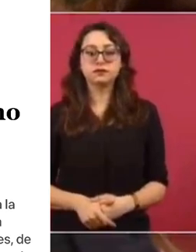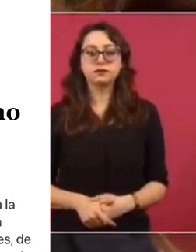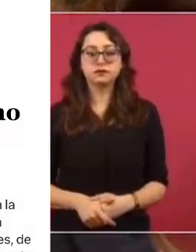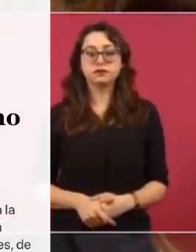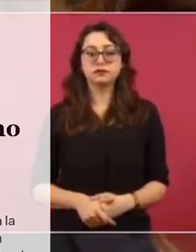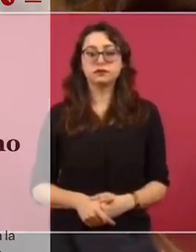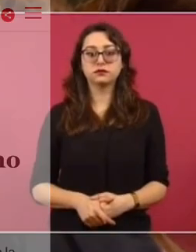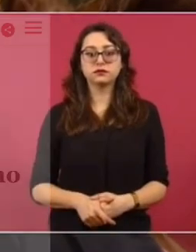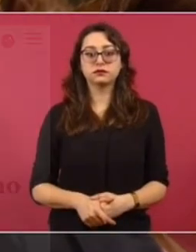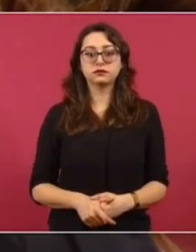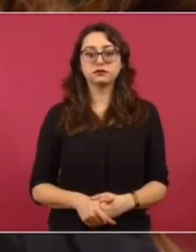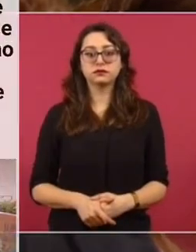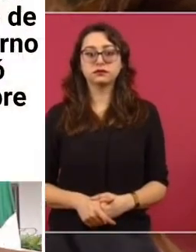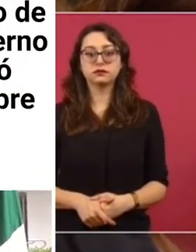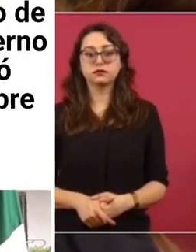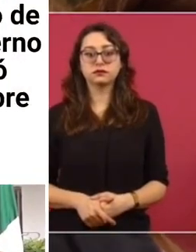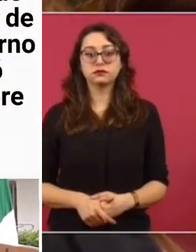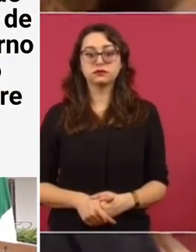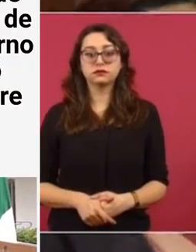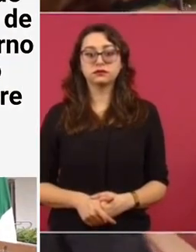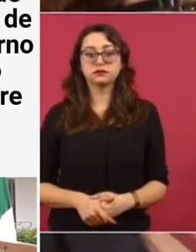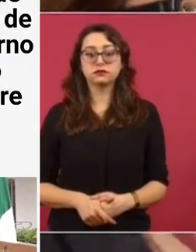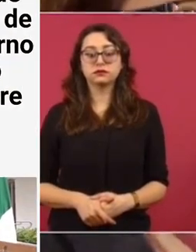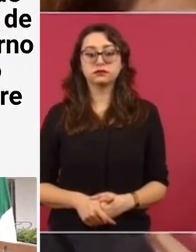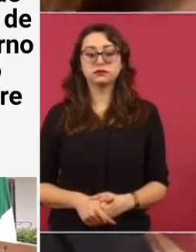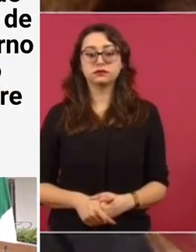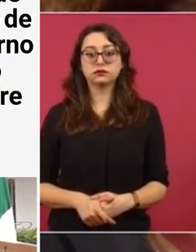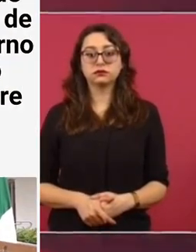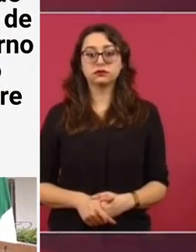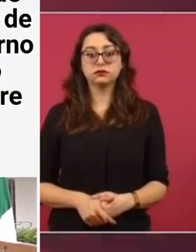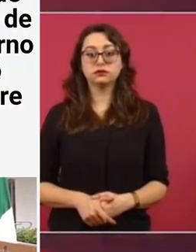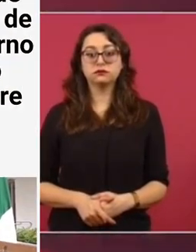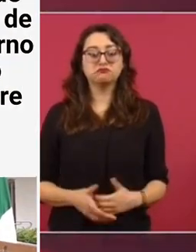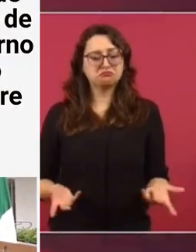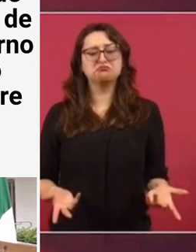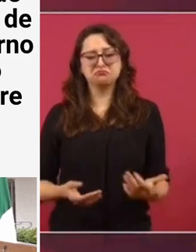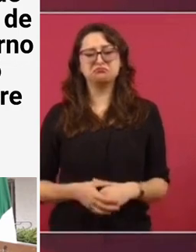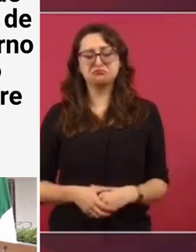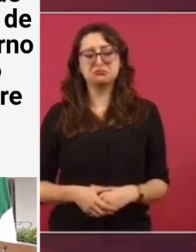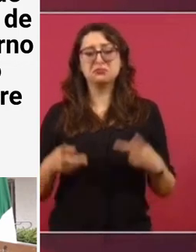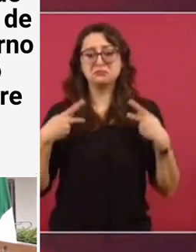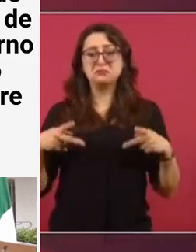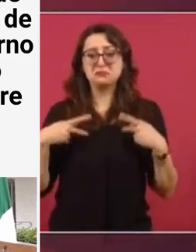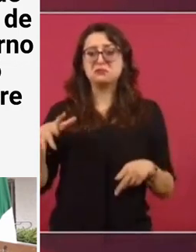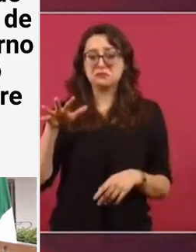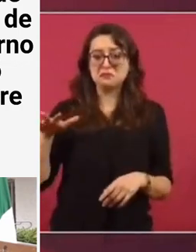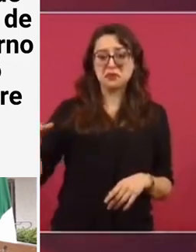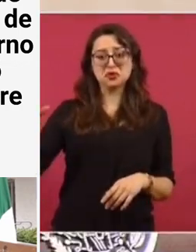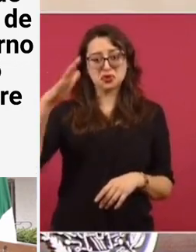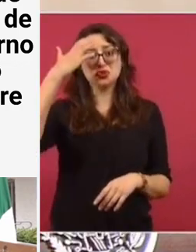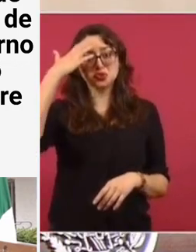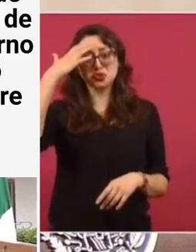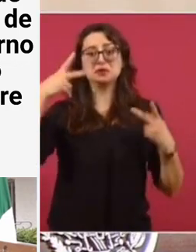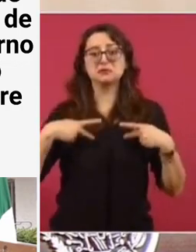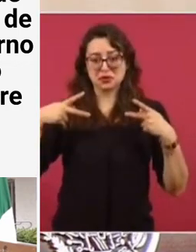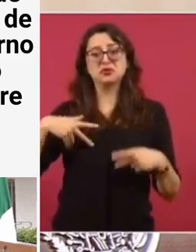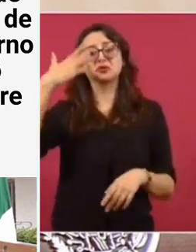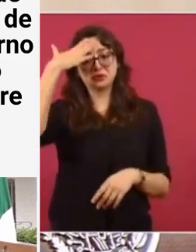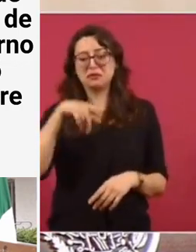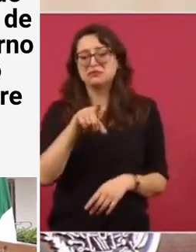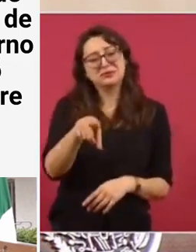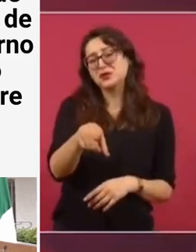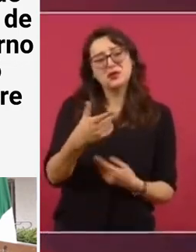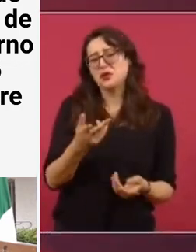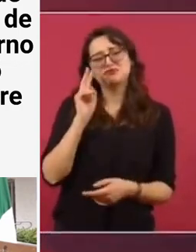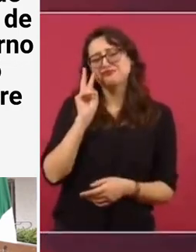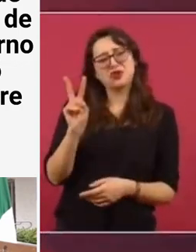Corrupción, vemos también. Ayer vemos el caso. Sí. Pero el pueblo sí sabe. Usted nunca lo ha visto, ni lo va a ver. No. Usted no lo ha visto.